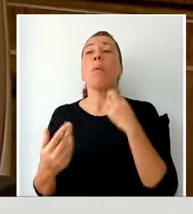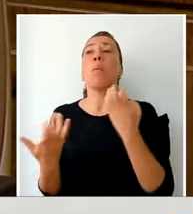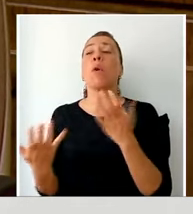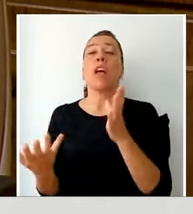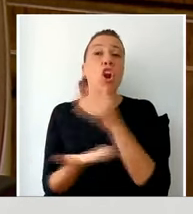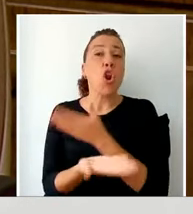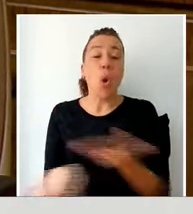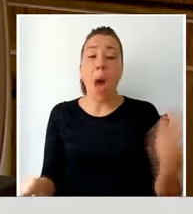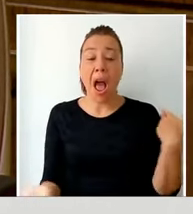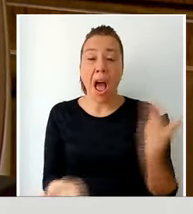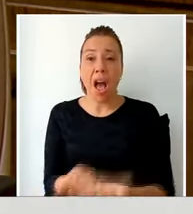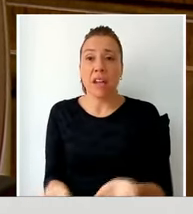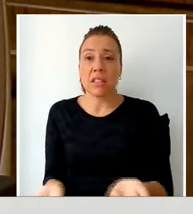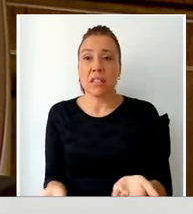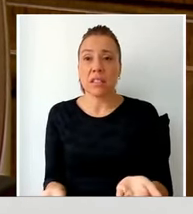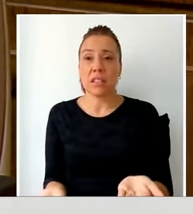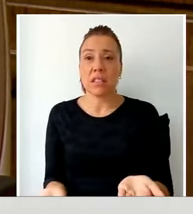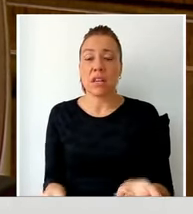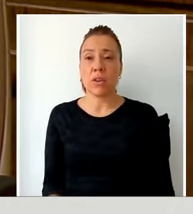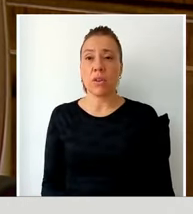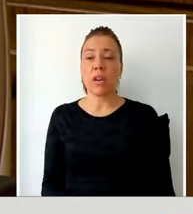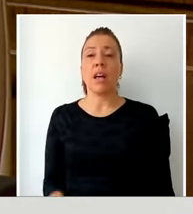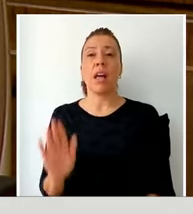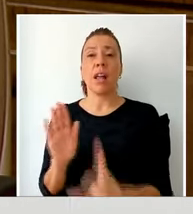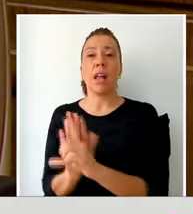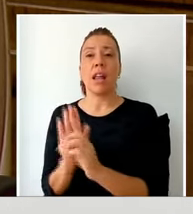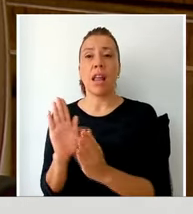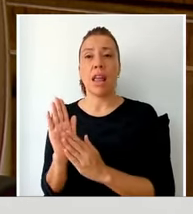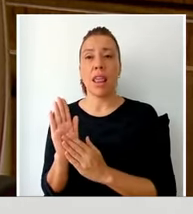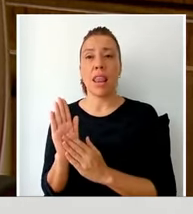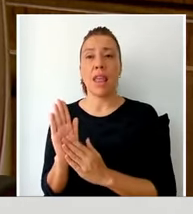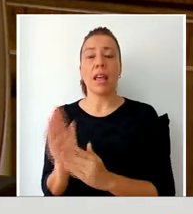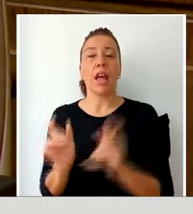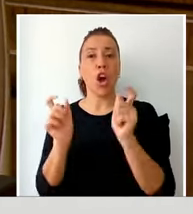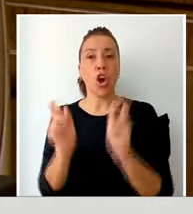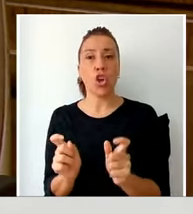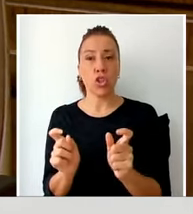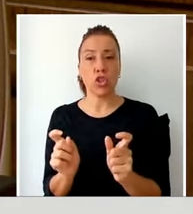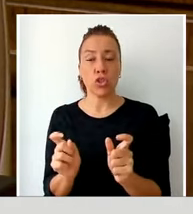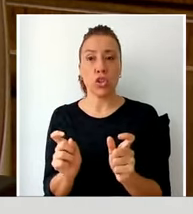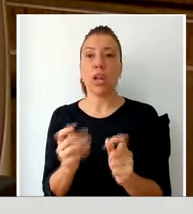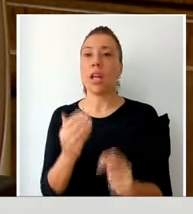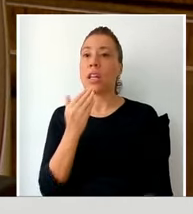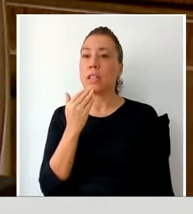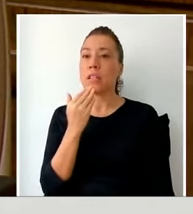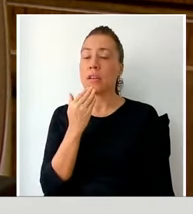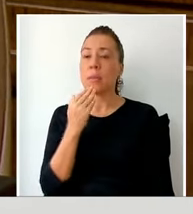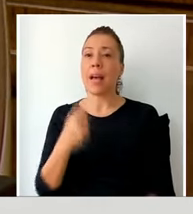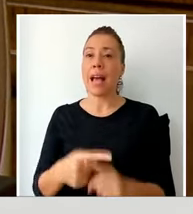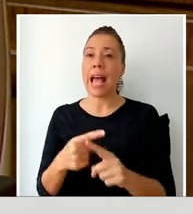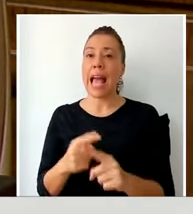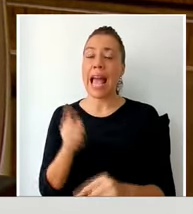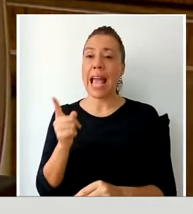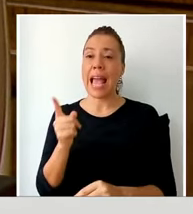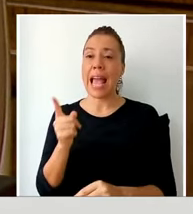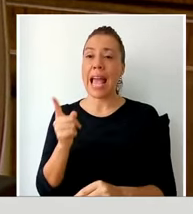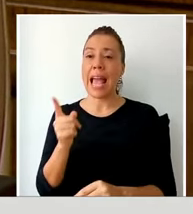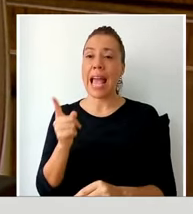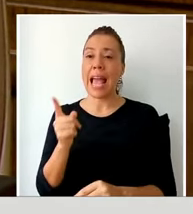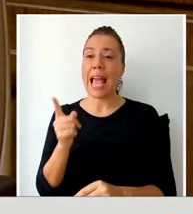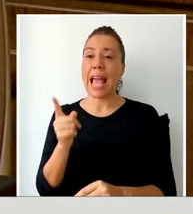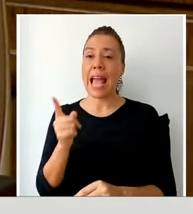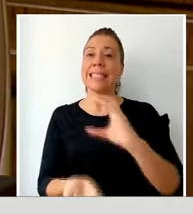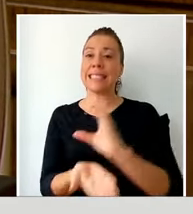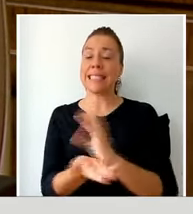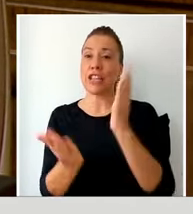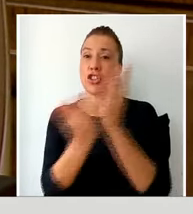hoy una ley que regule y también que exija a los centros educacionales que